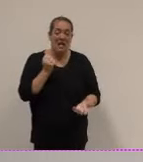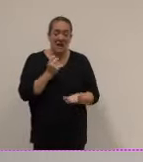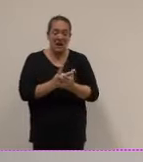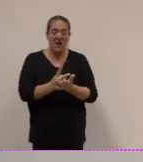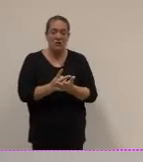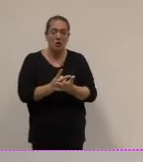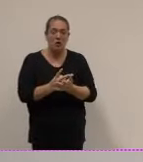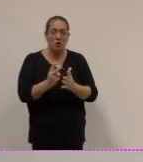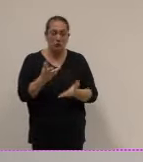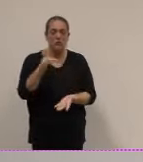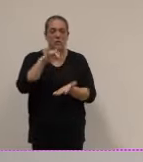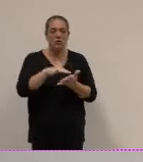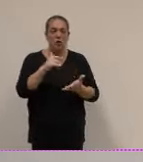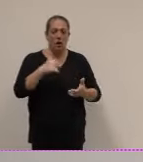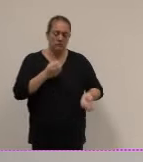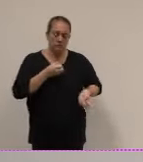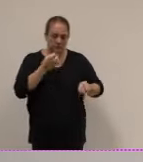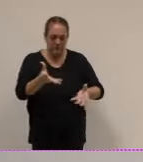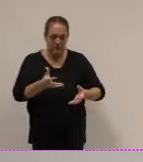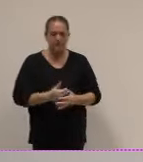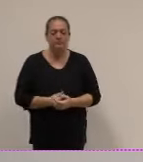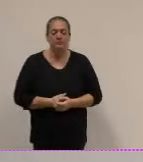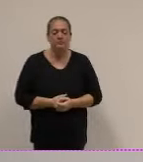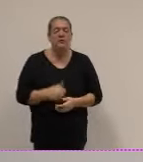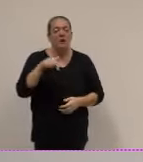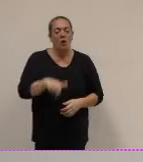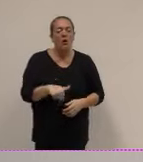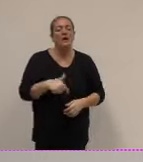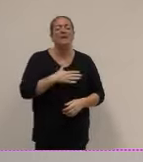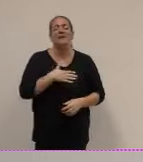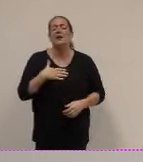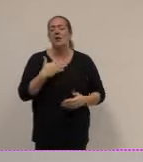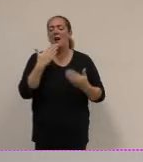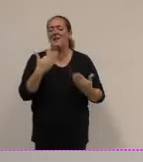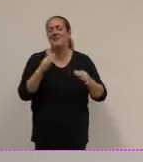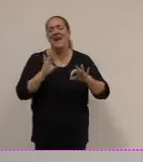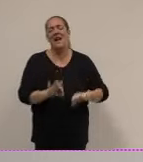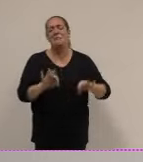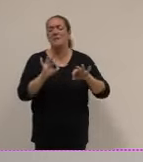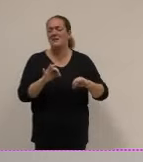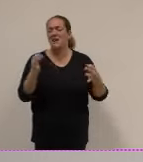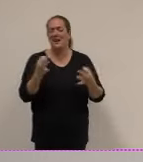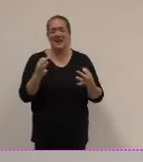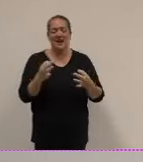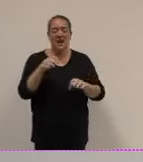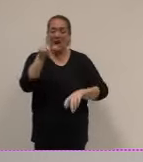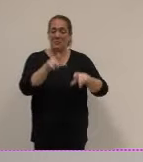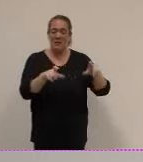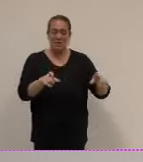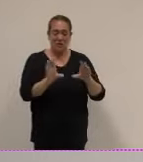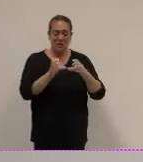se me han puesto por delante. Hoy quiero agradecer de forma especial a todos los que han sido miembros de esta